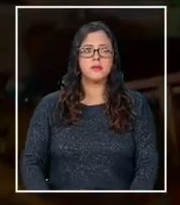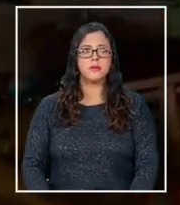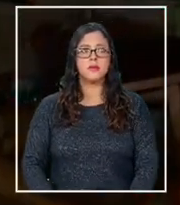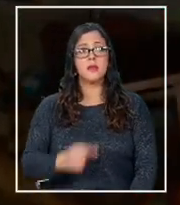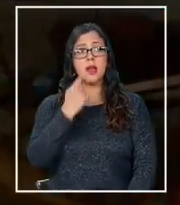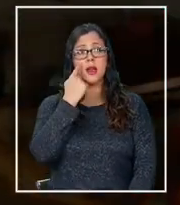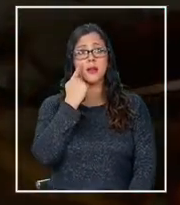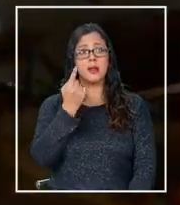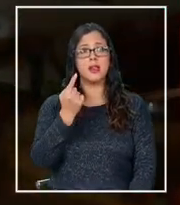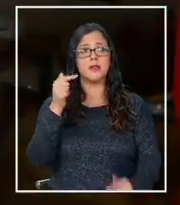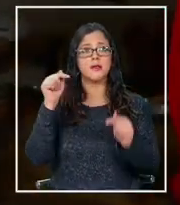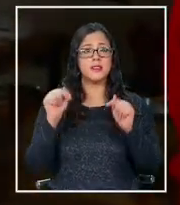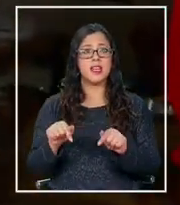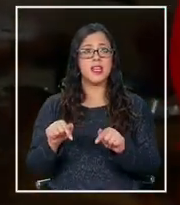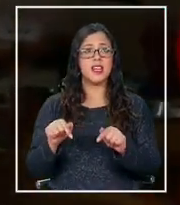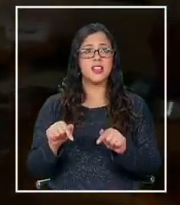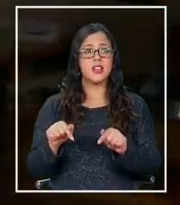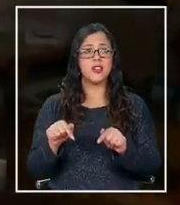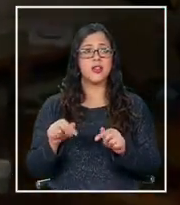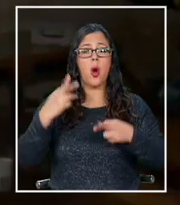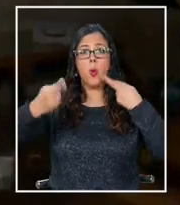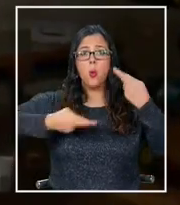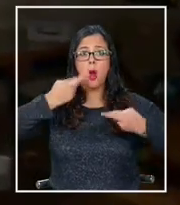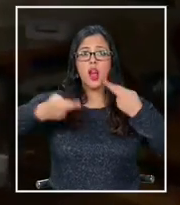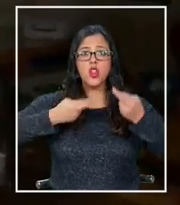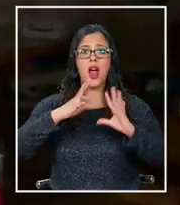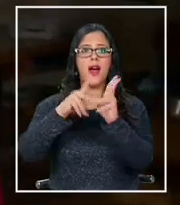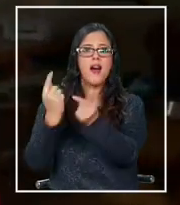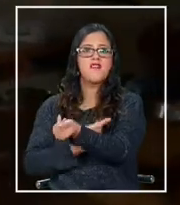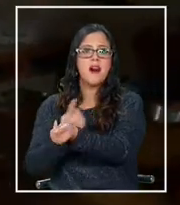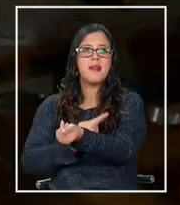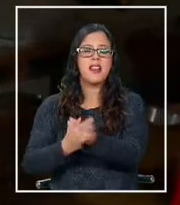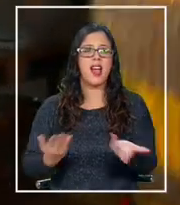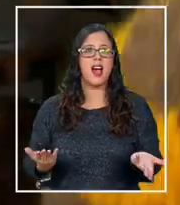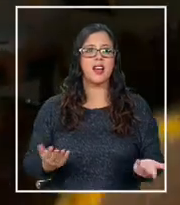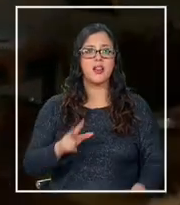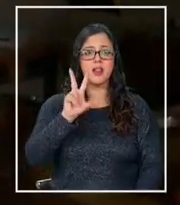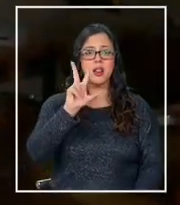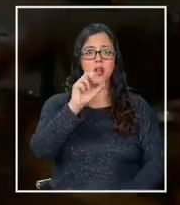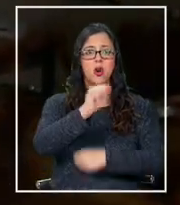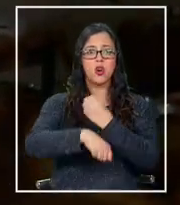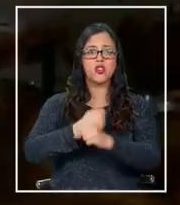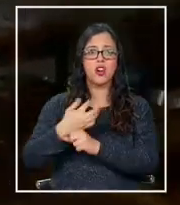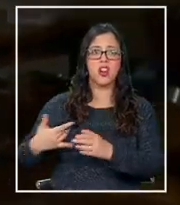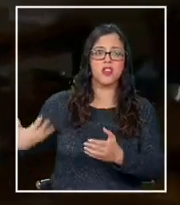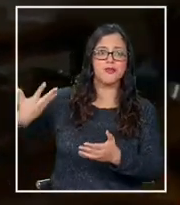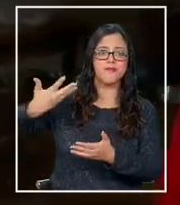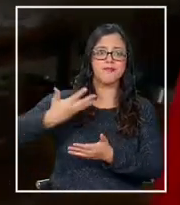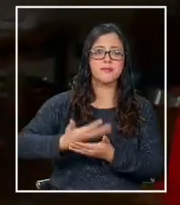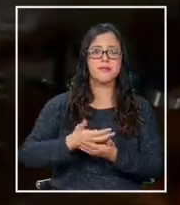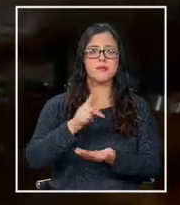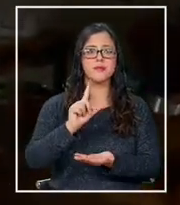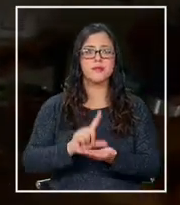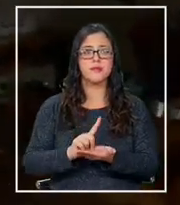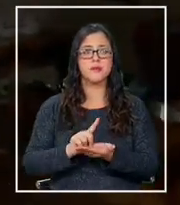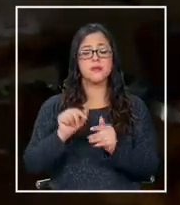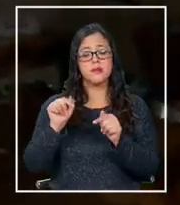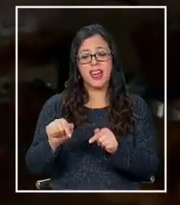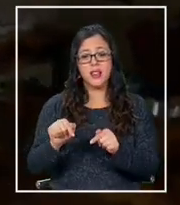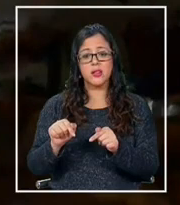Mira, nosotros, este es un restaurante familiar, llevamos más o menos 8 años con este local, es nuestro